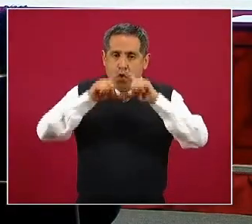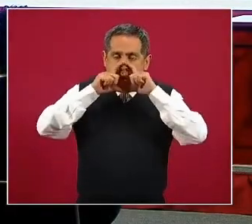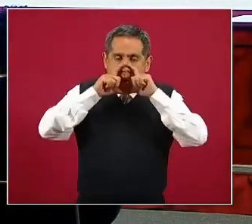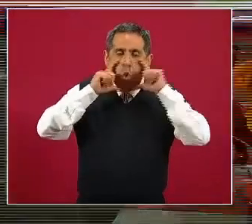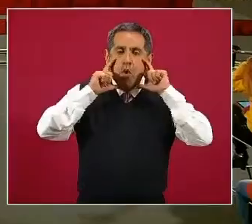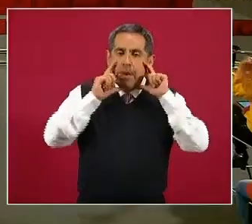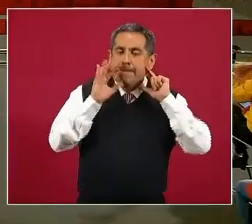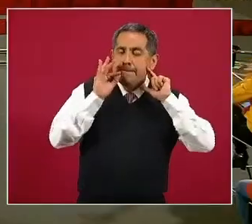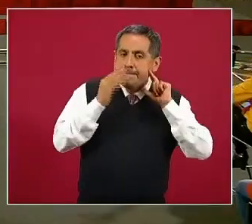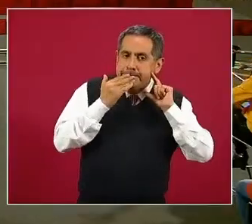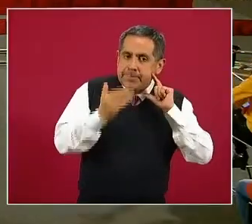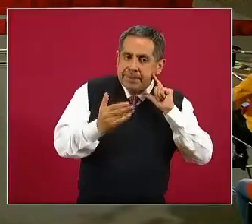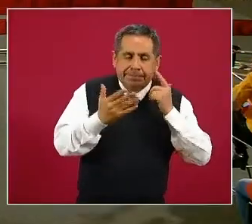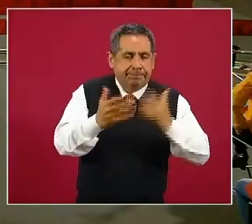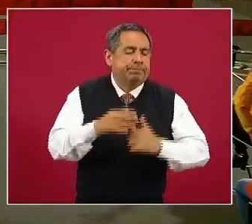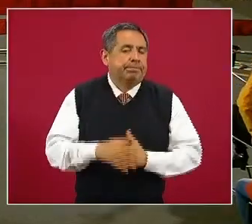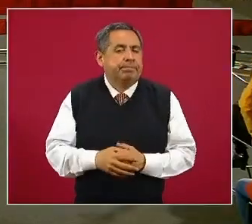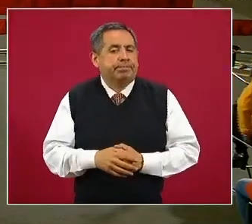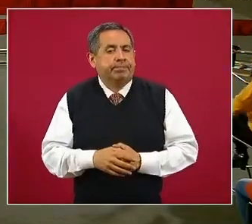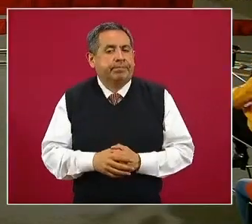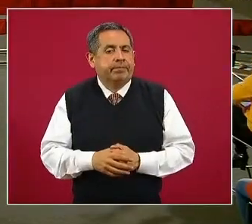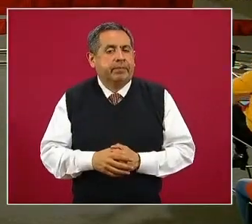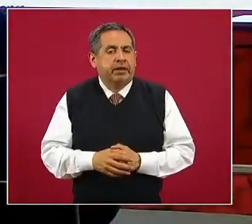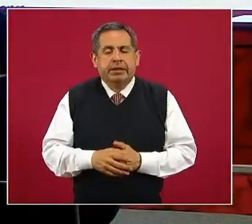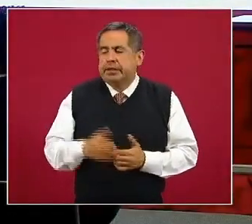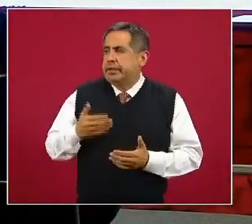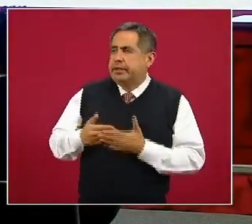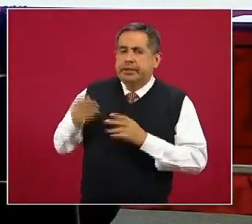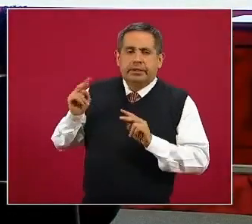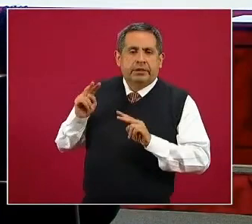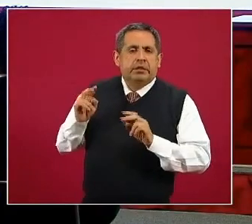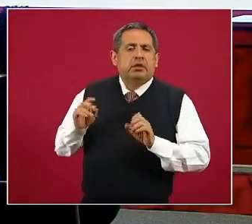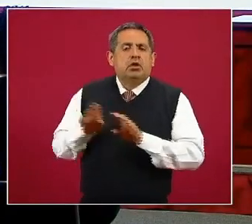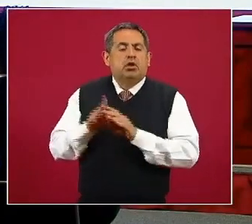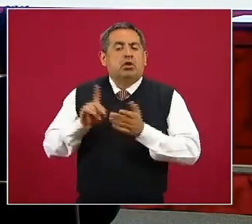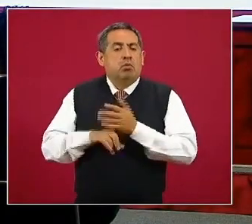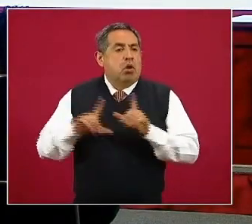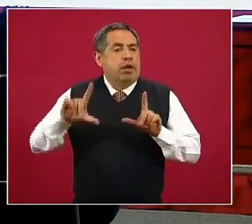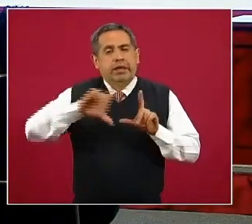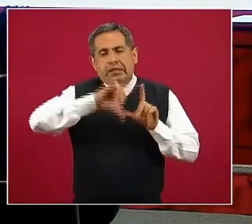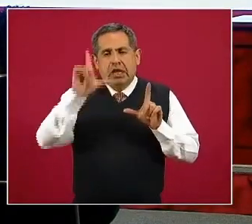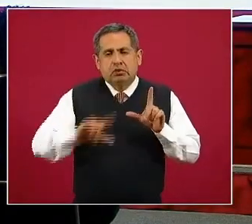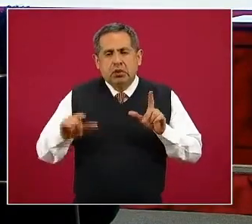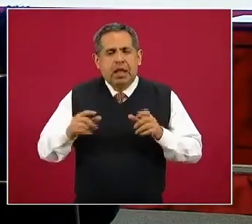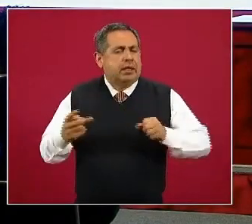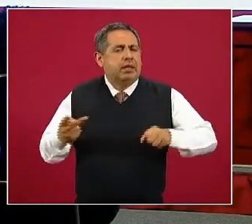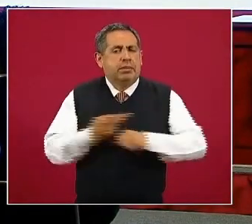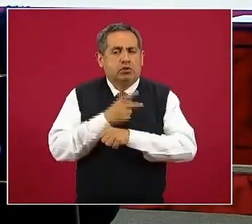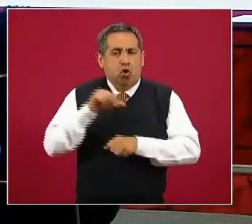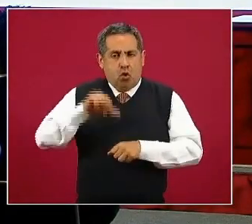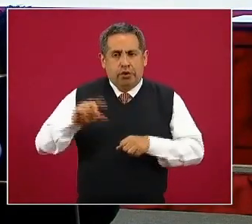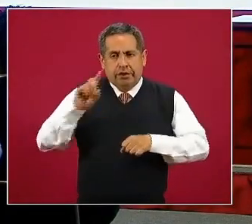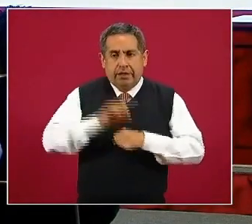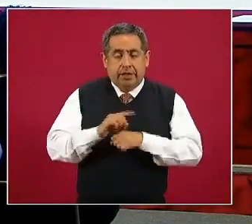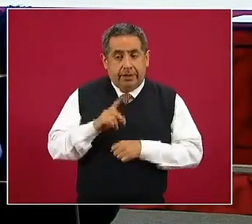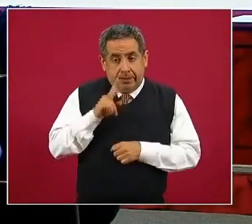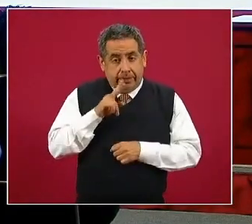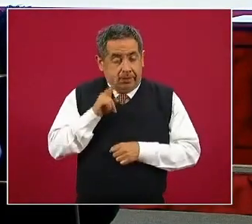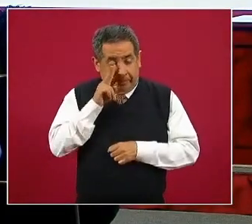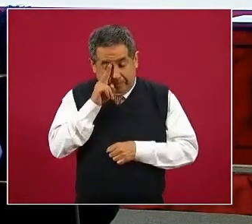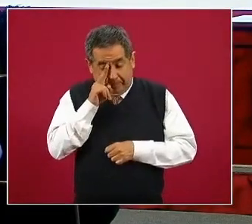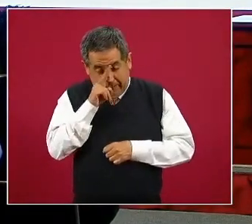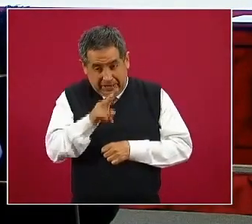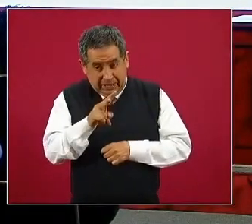adecuada. Vamos a ver la actualización del escenario nacional para el día de hoy. Aquí tenemos la